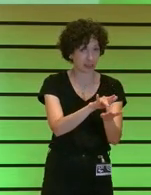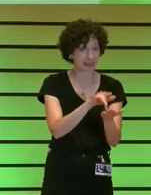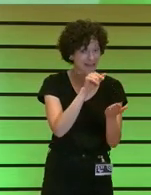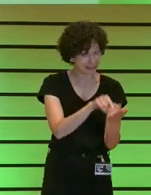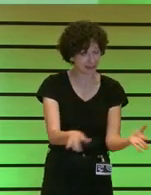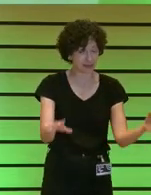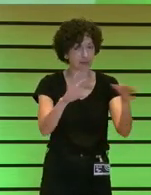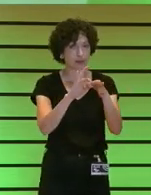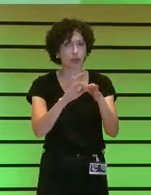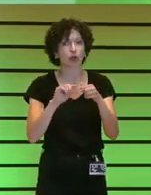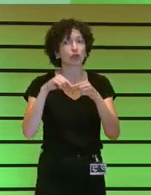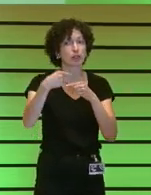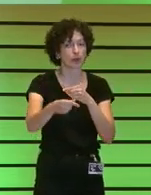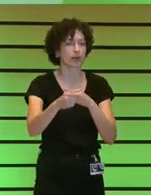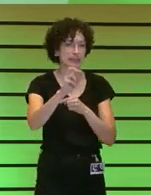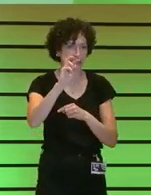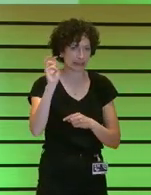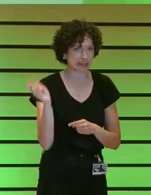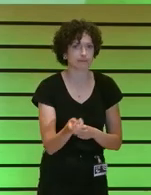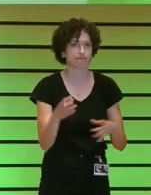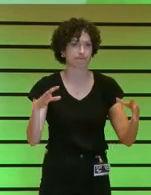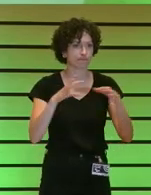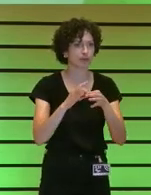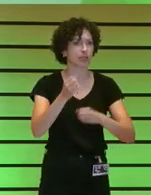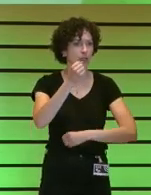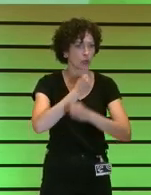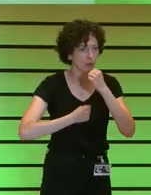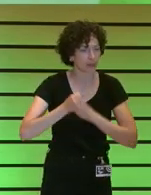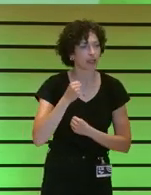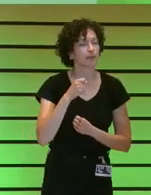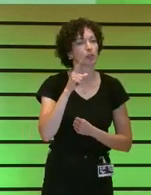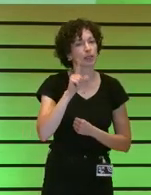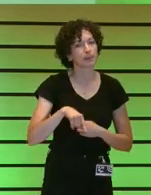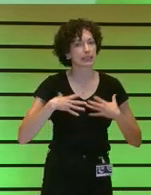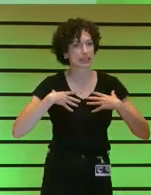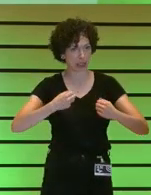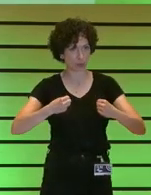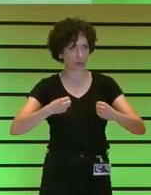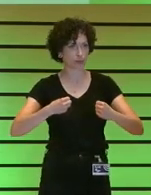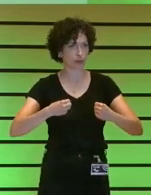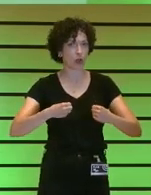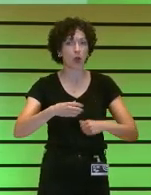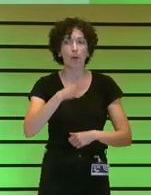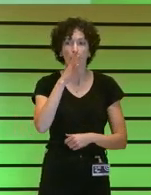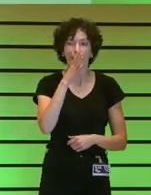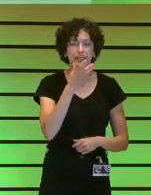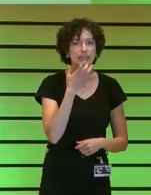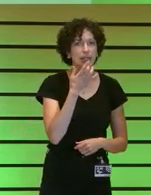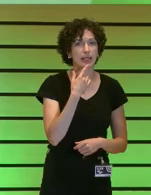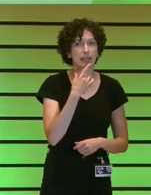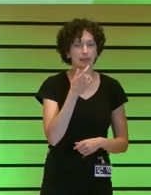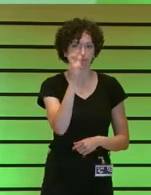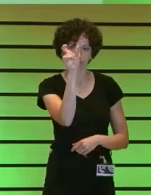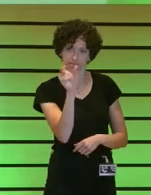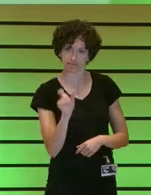toda una serie de repercusiones que tienen que ver con la economía pero que tienen que ver sobre todo con la salud cada vez que salen las cifras de